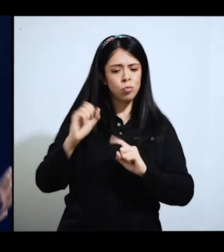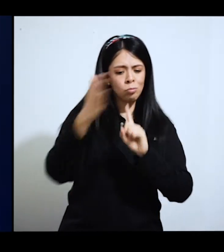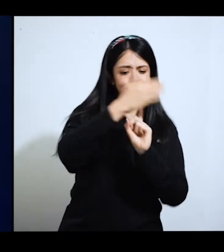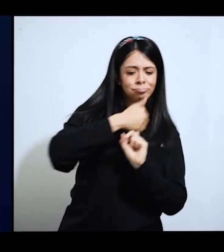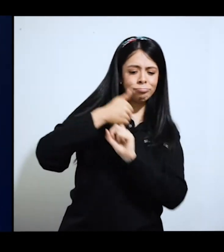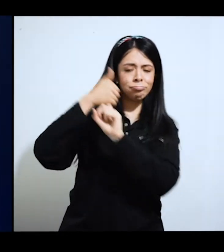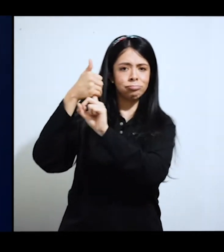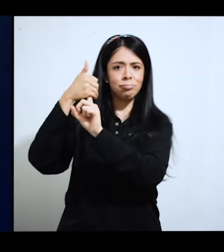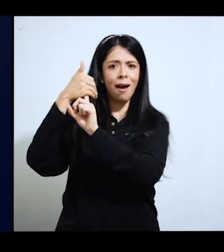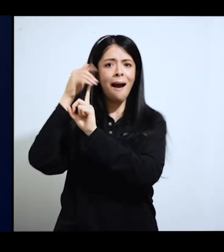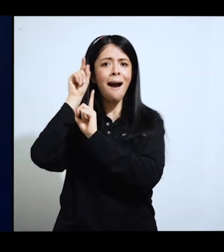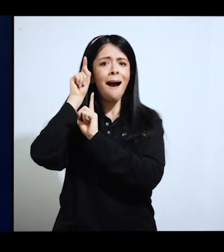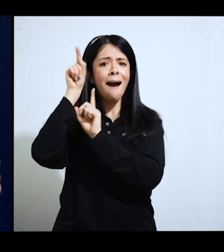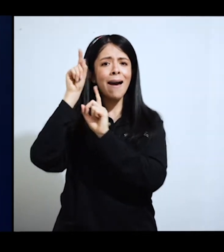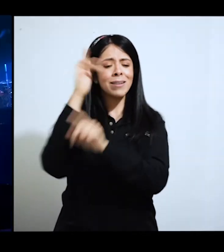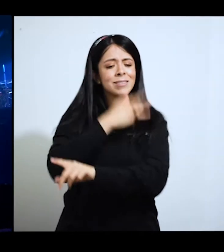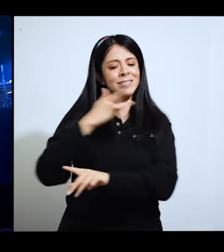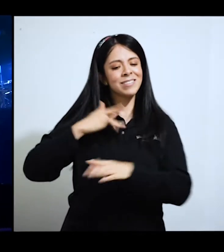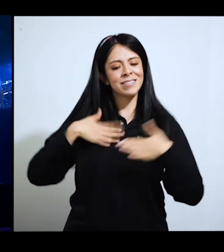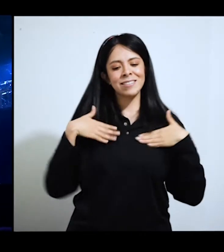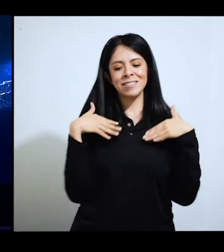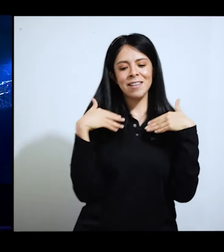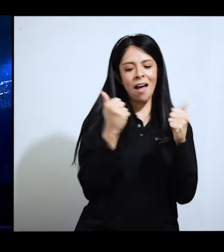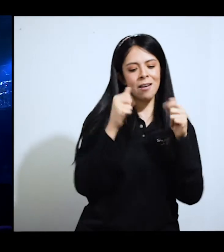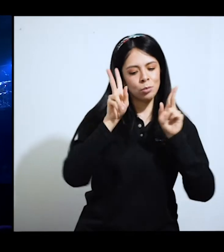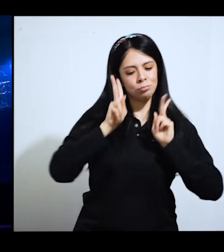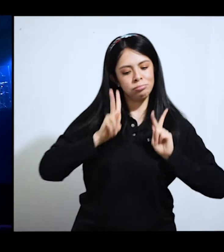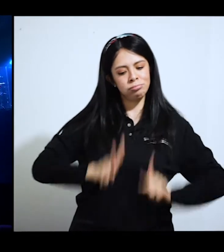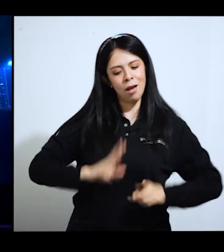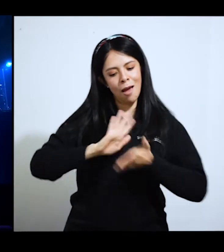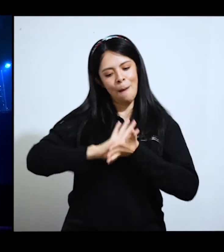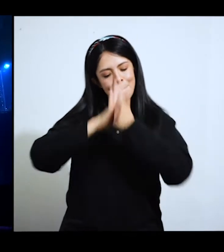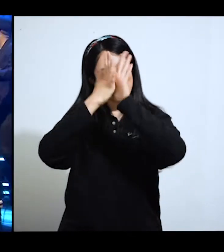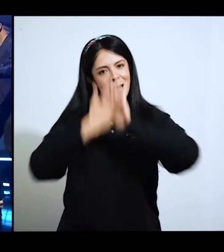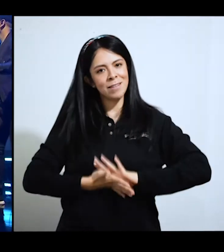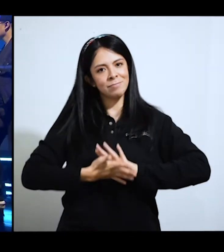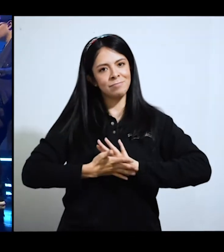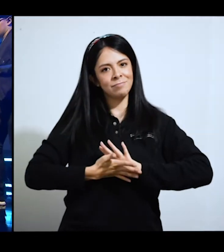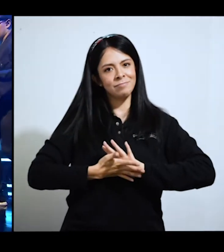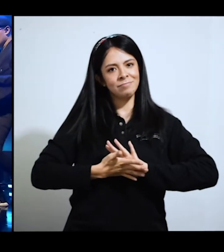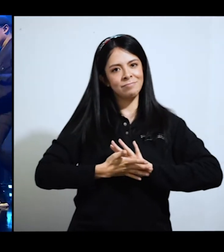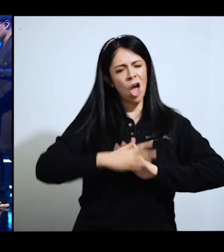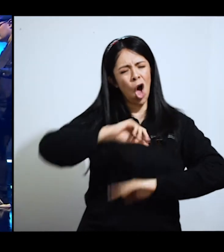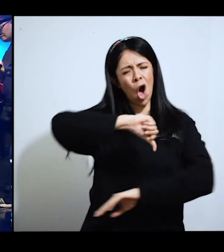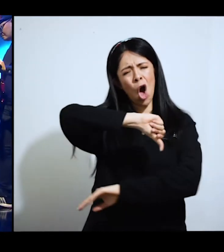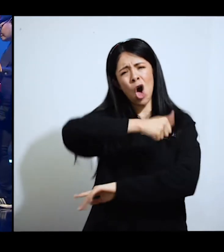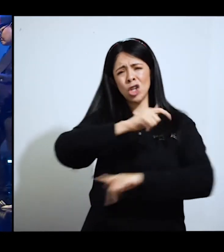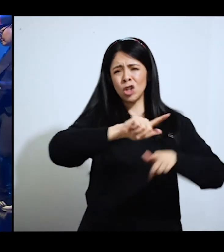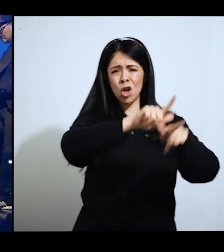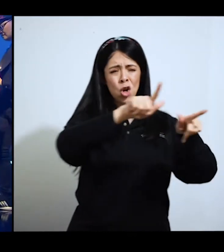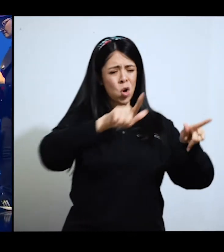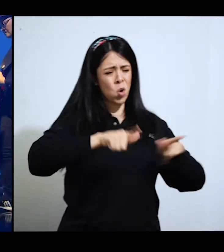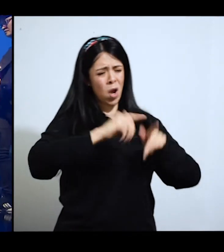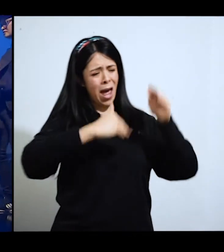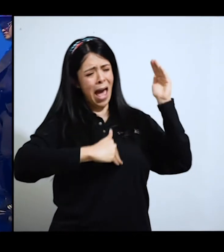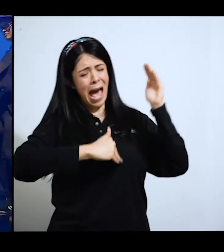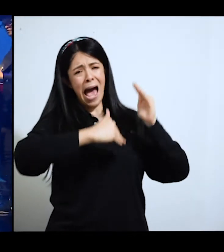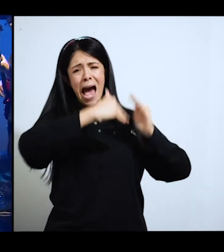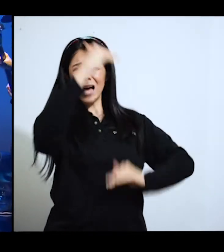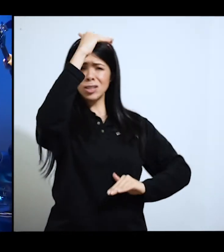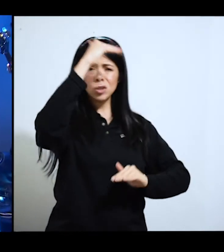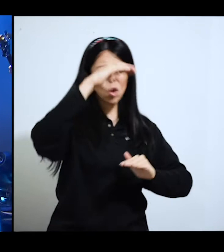encontramos refugio, encontramos sanidad, encontramos descanso, encontramos paz. No hay